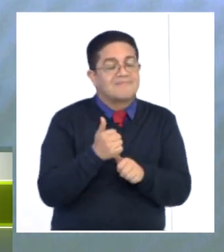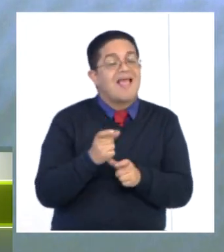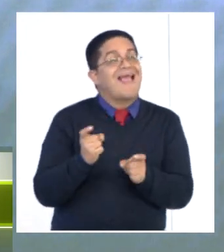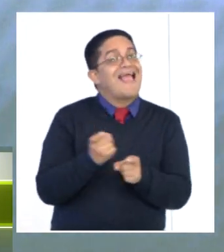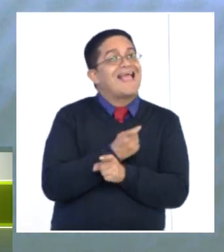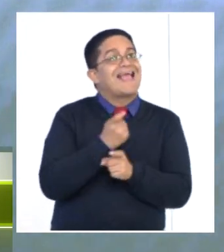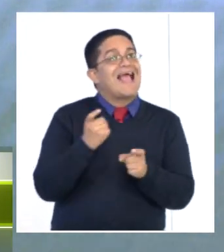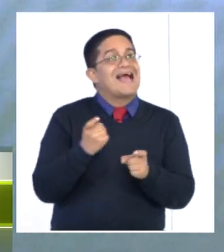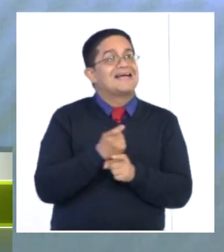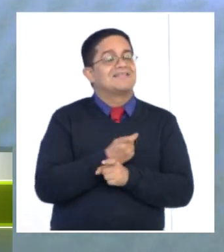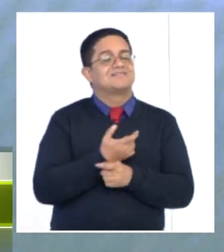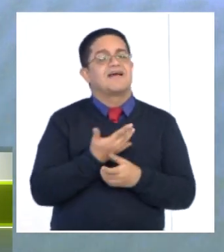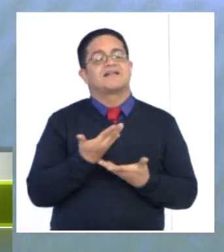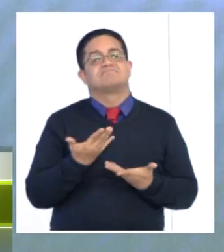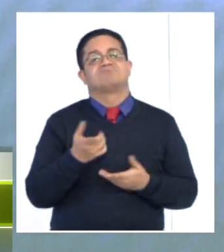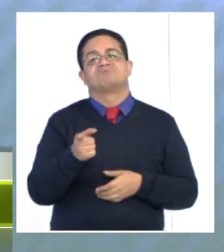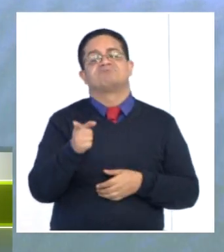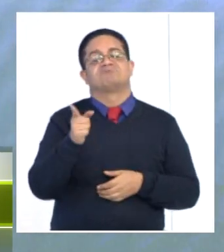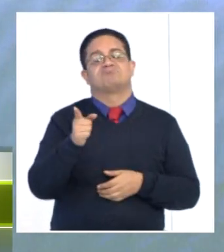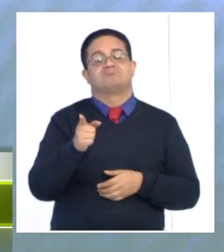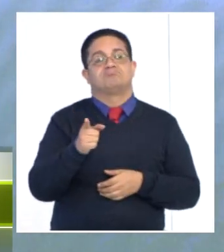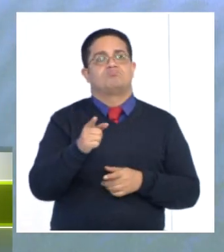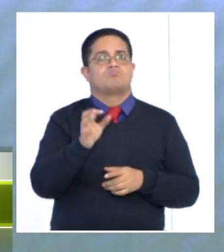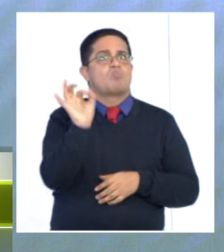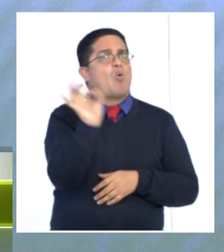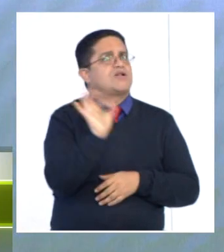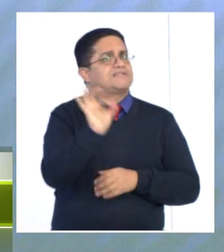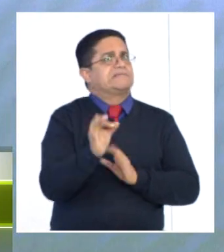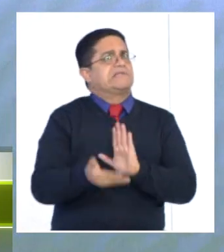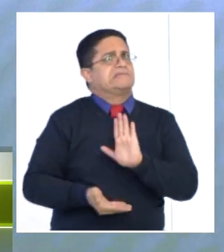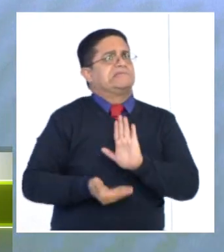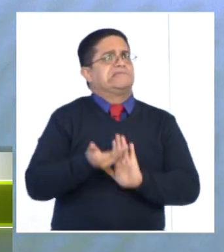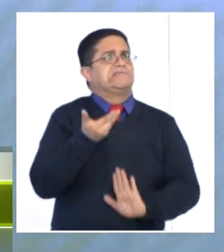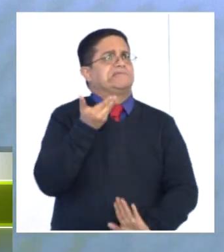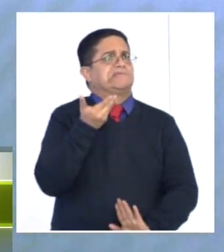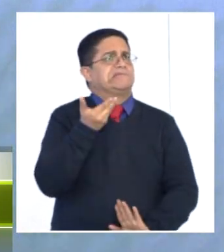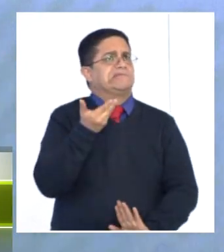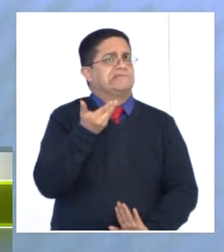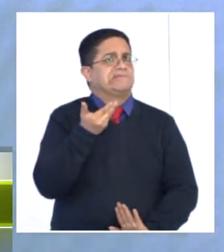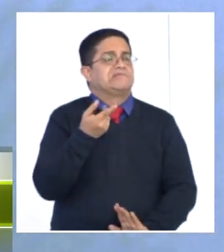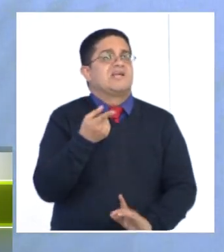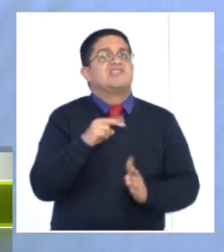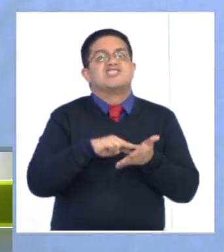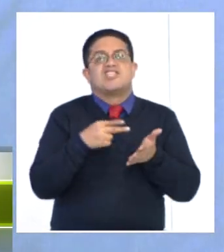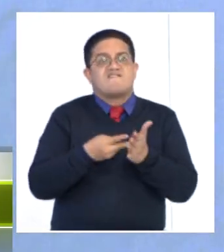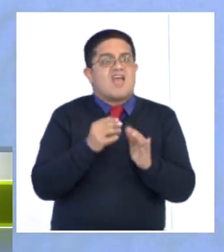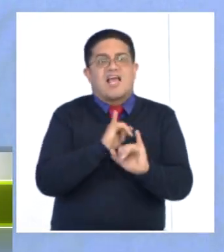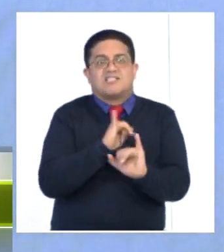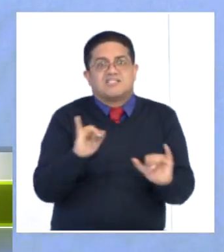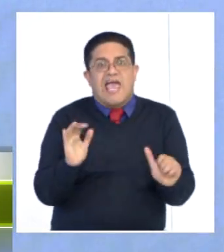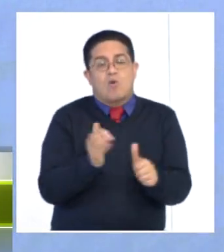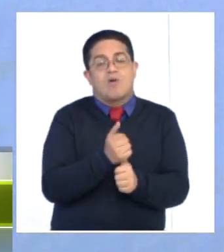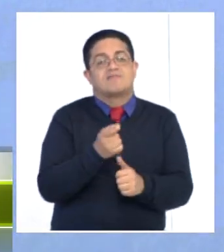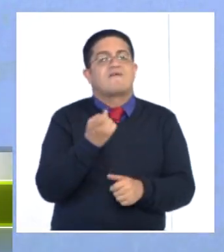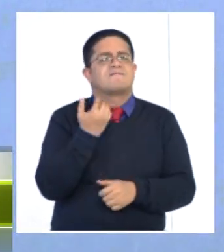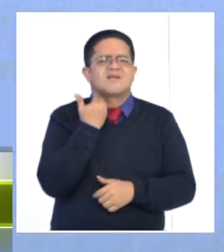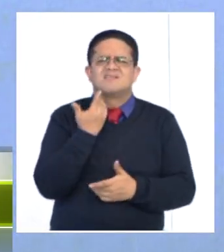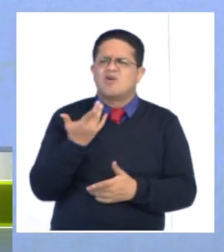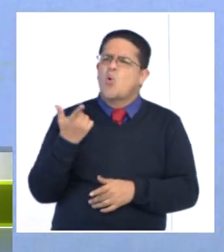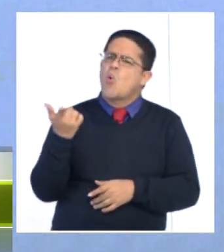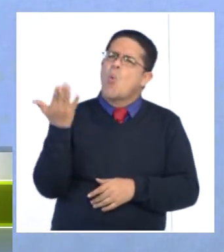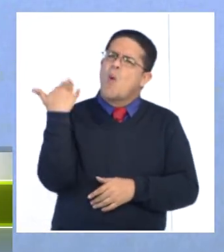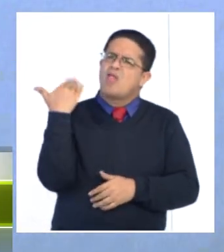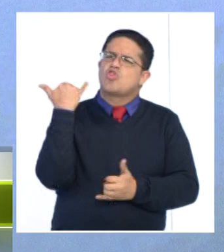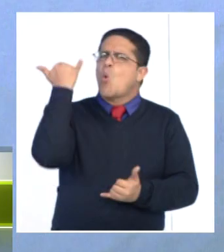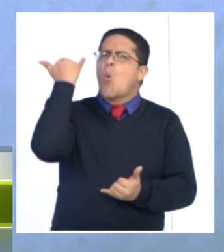próstata, lamentablemente un alto porcentaje está la enfermedad avanzada. Y cuando tú le preguntas, ¿pero cuándo fue